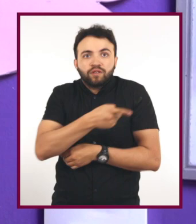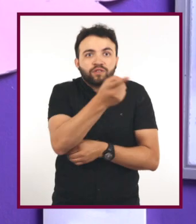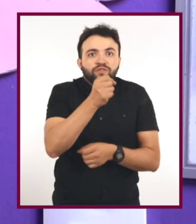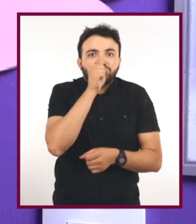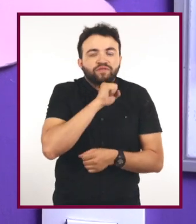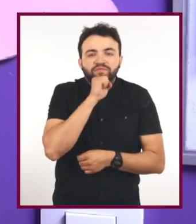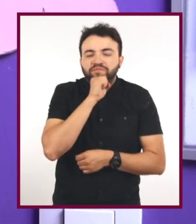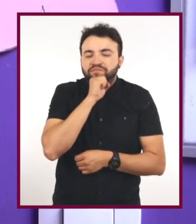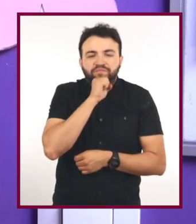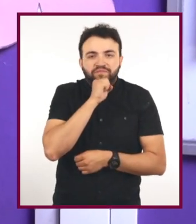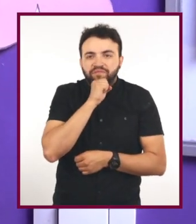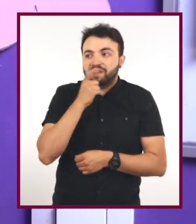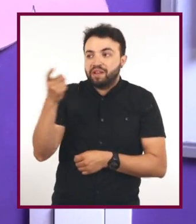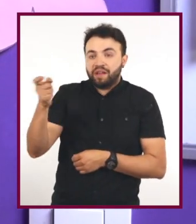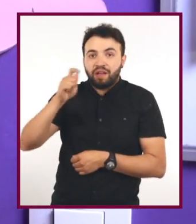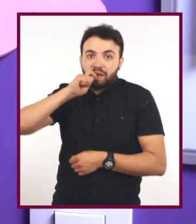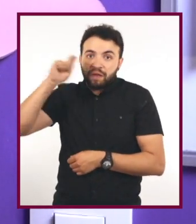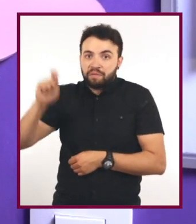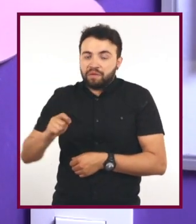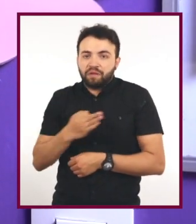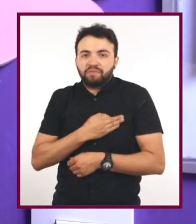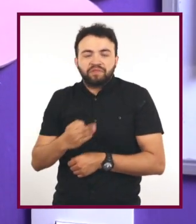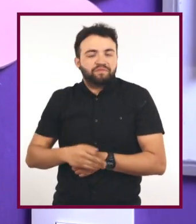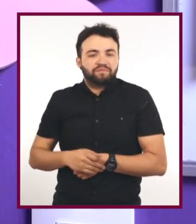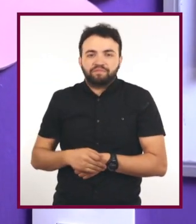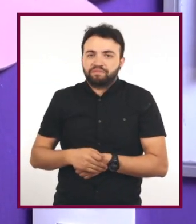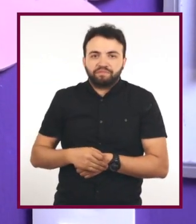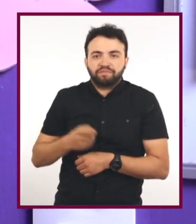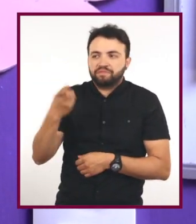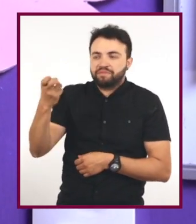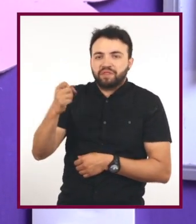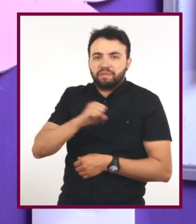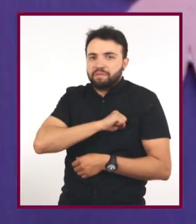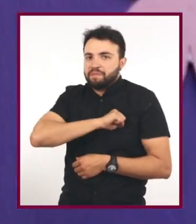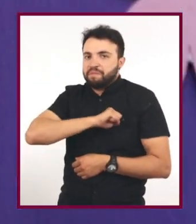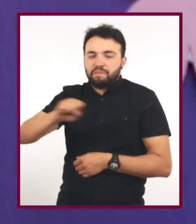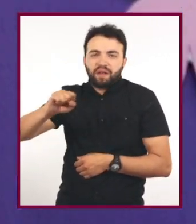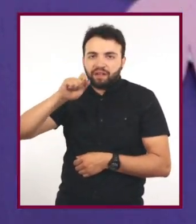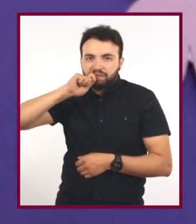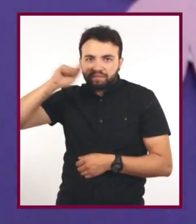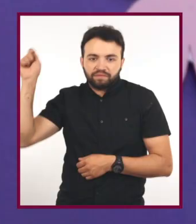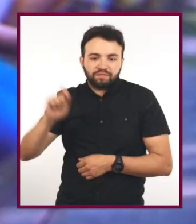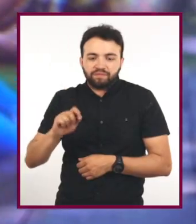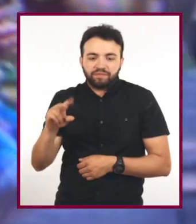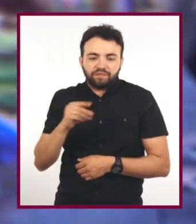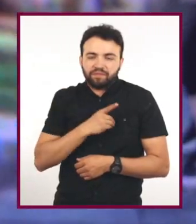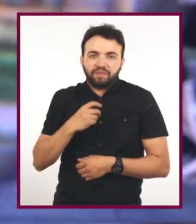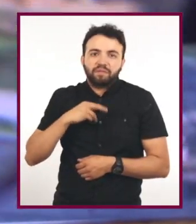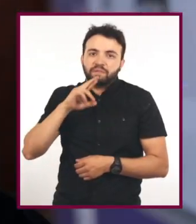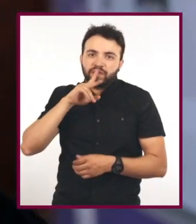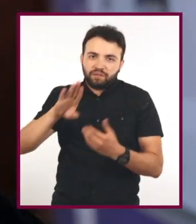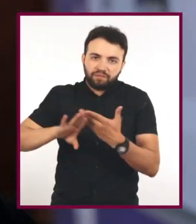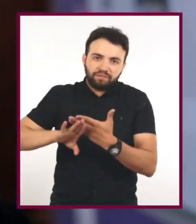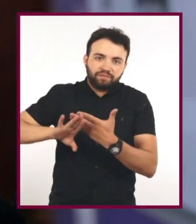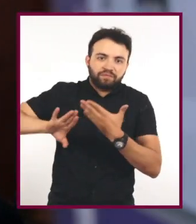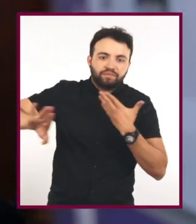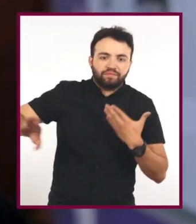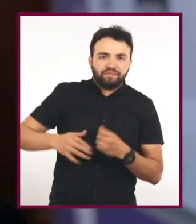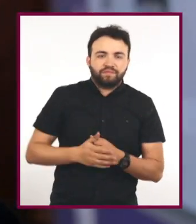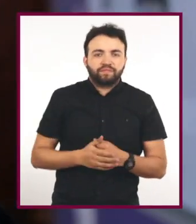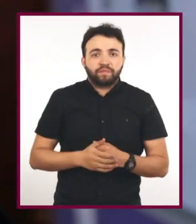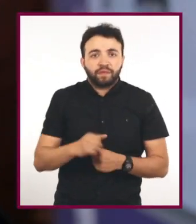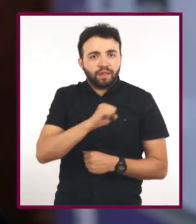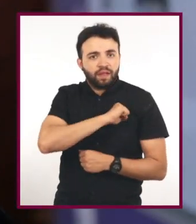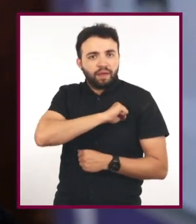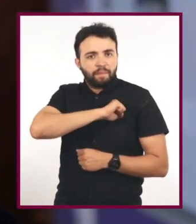el susodicho o susodicha es altamente sospechoso de ser una mala amistad. Los malos amigos siempre van